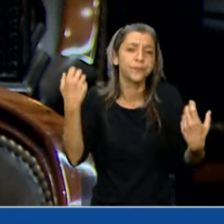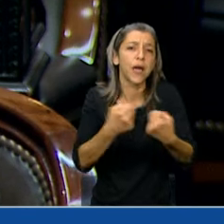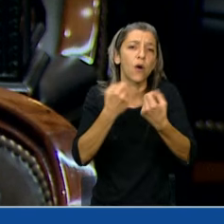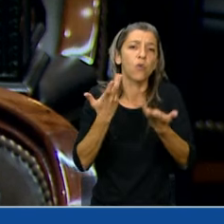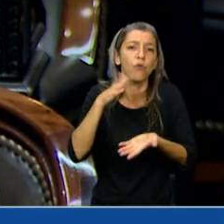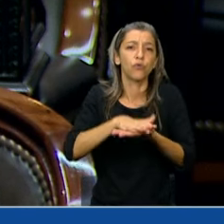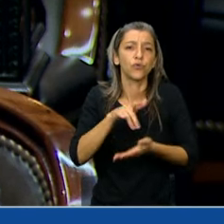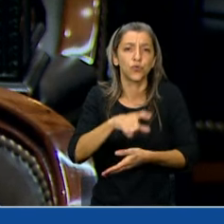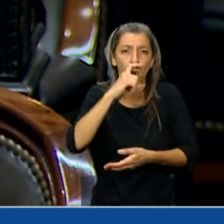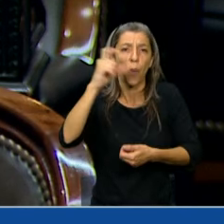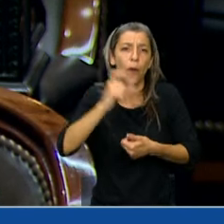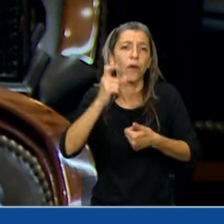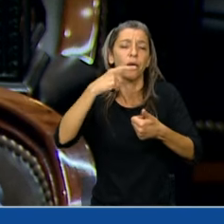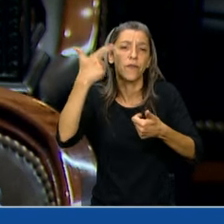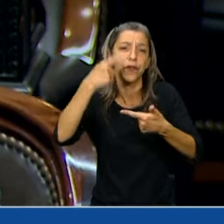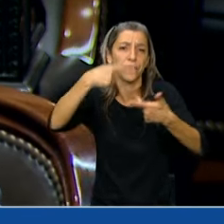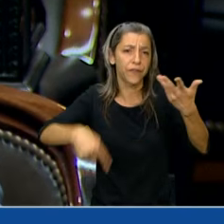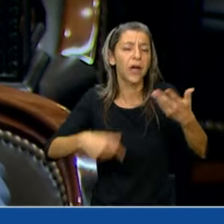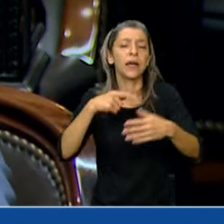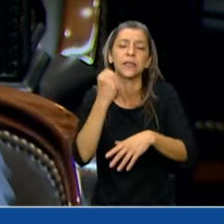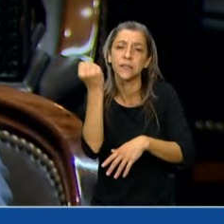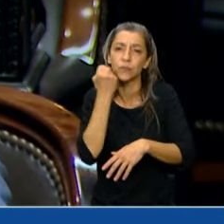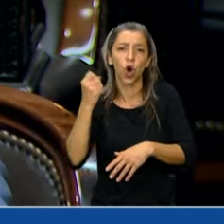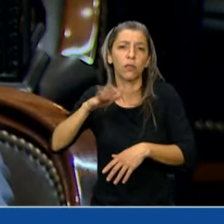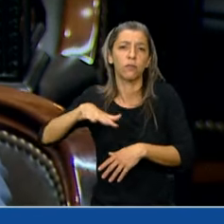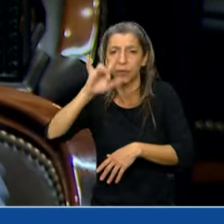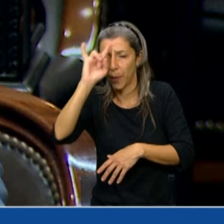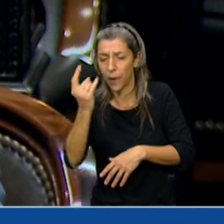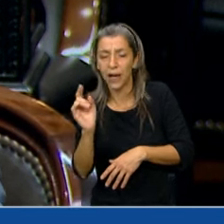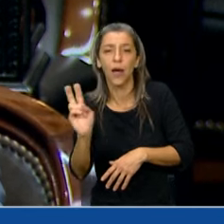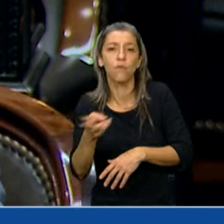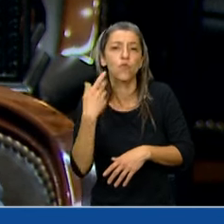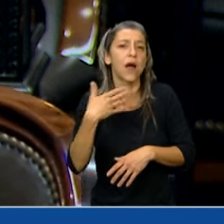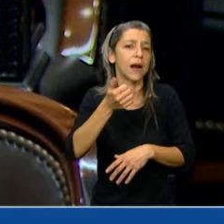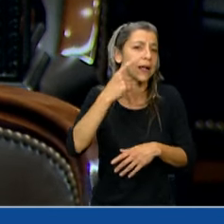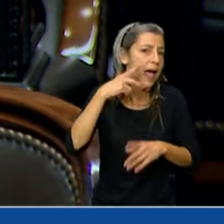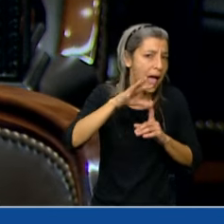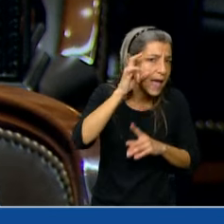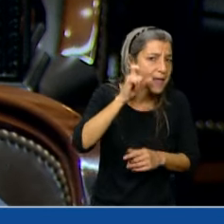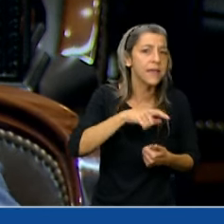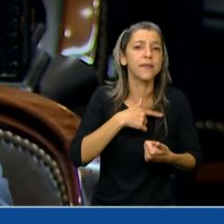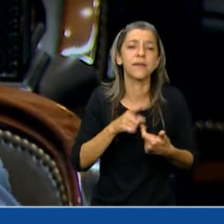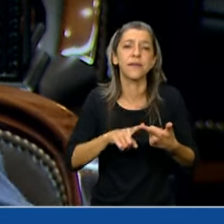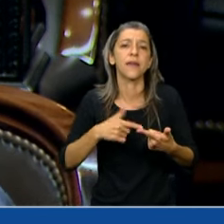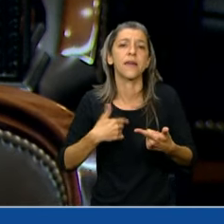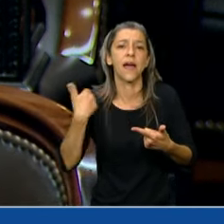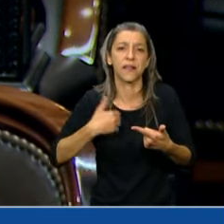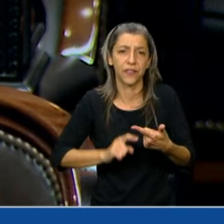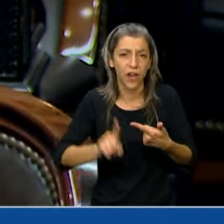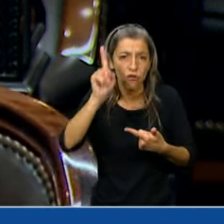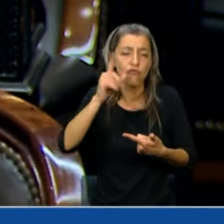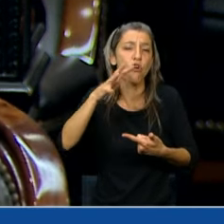en nuestro país No solo en vaca muerta también en Palermo ae también la Cuenca Argentina Norte posiblemente con